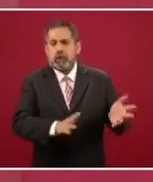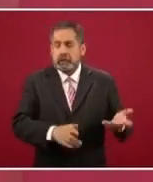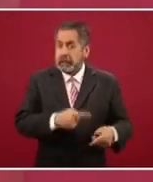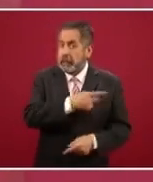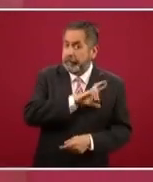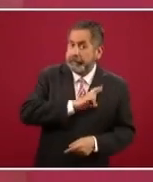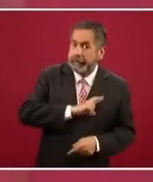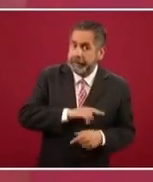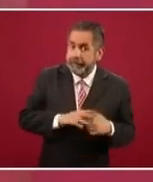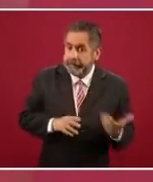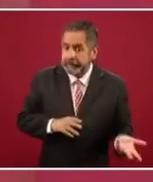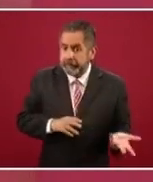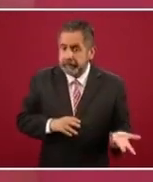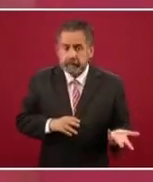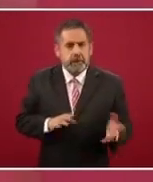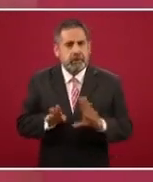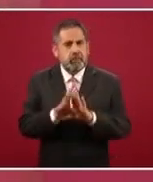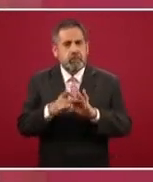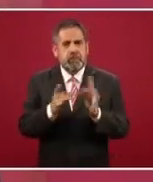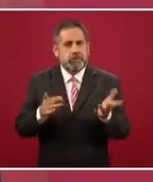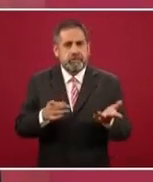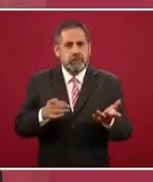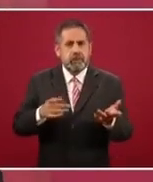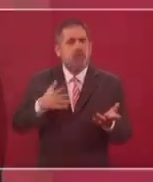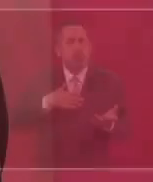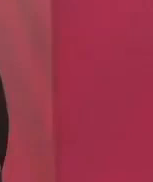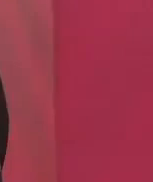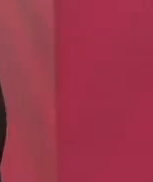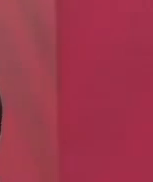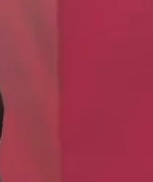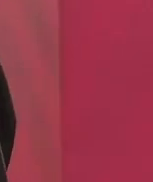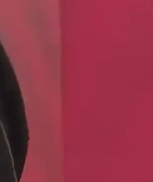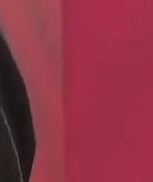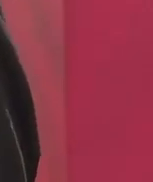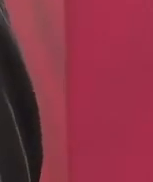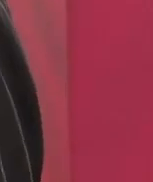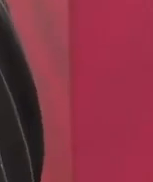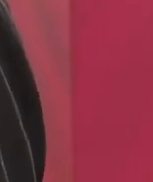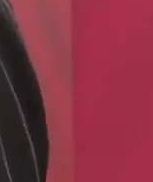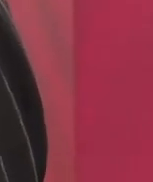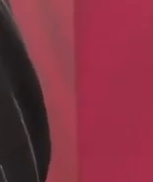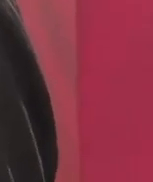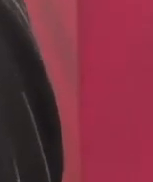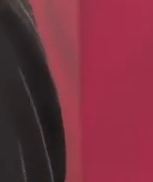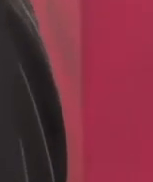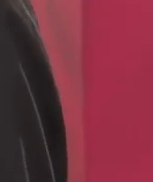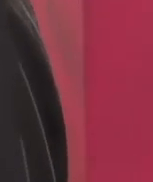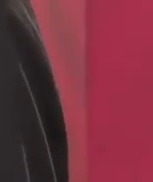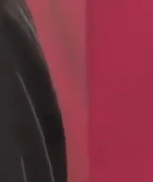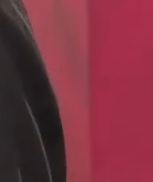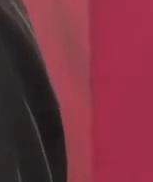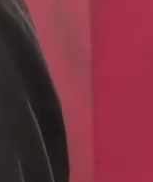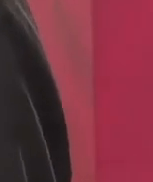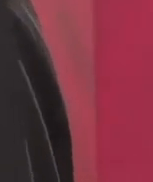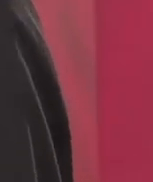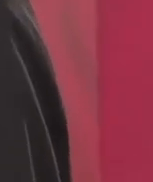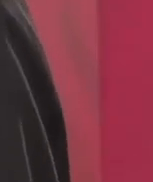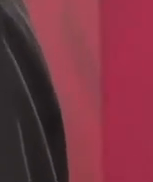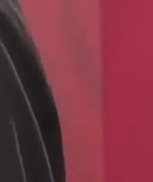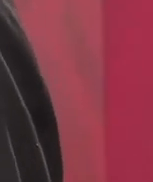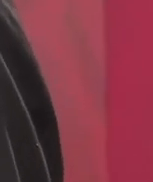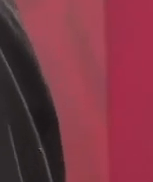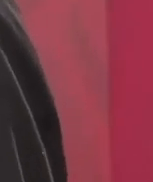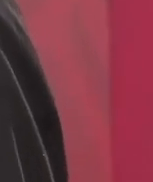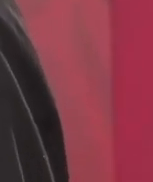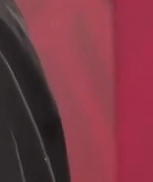privadas se convirtieron en deuda pública. Cualquier rescate significa utilizar dinero del